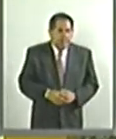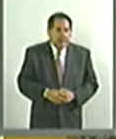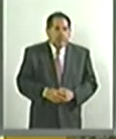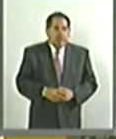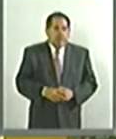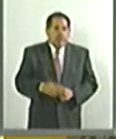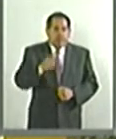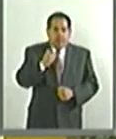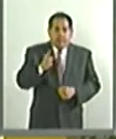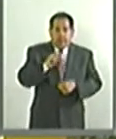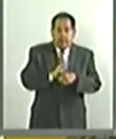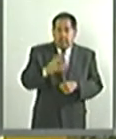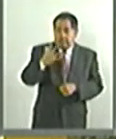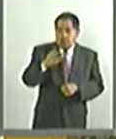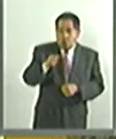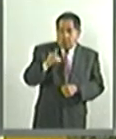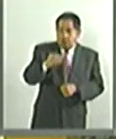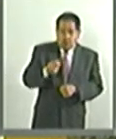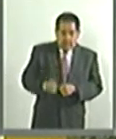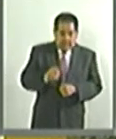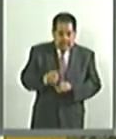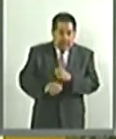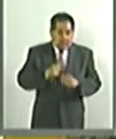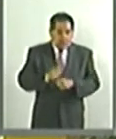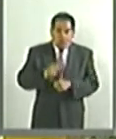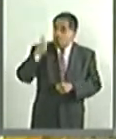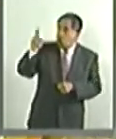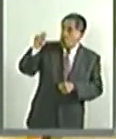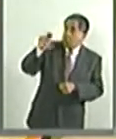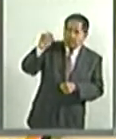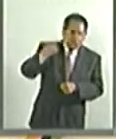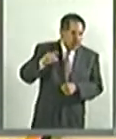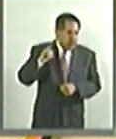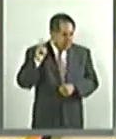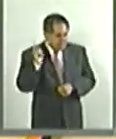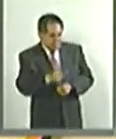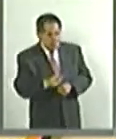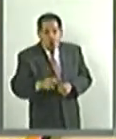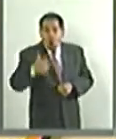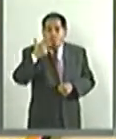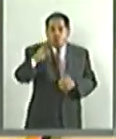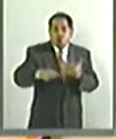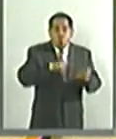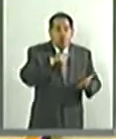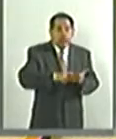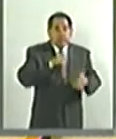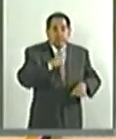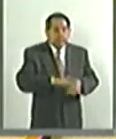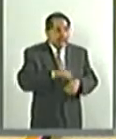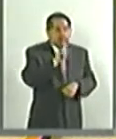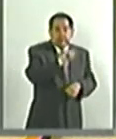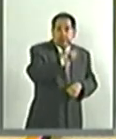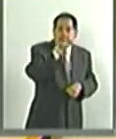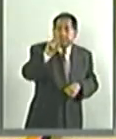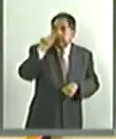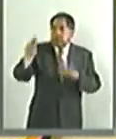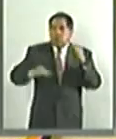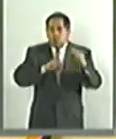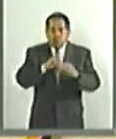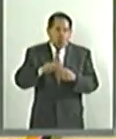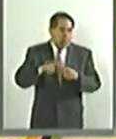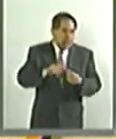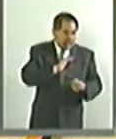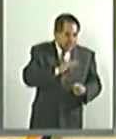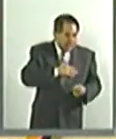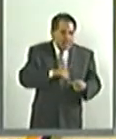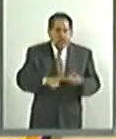Así fue que el 5 de mayo de este año, la UNESCO reconoció 8 sitios más como geoparques mundiales, uno en